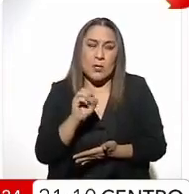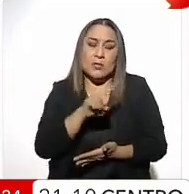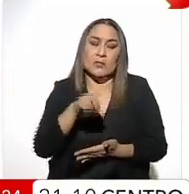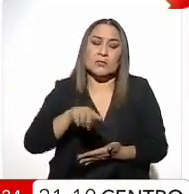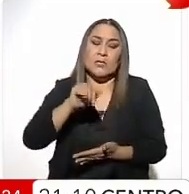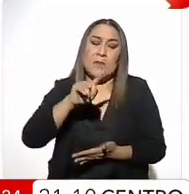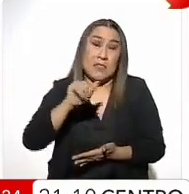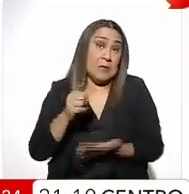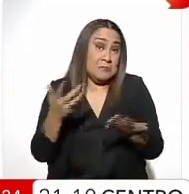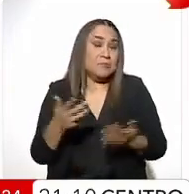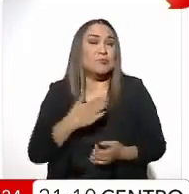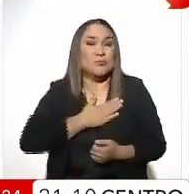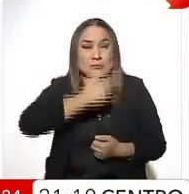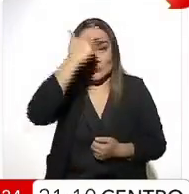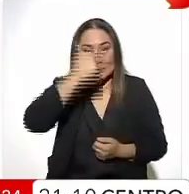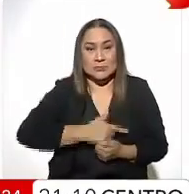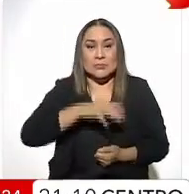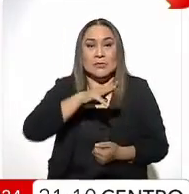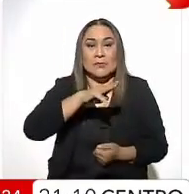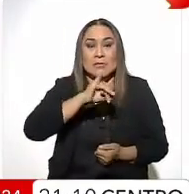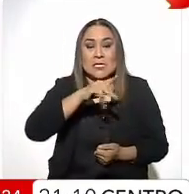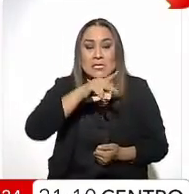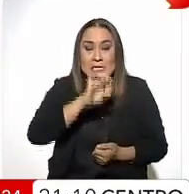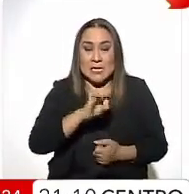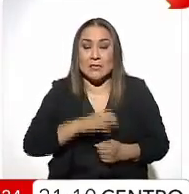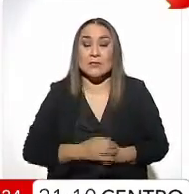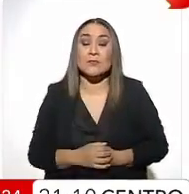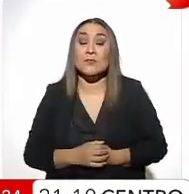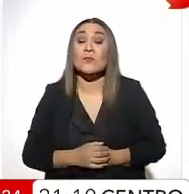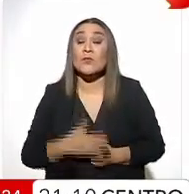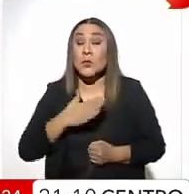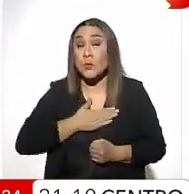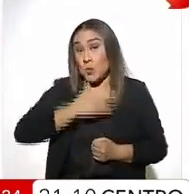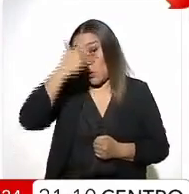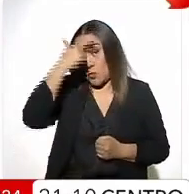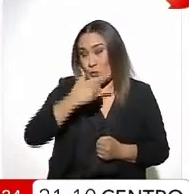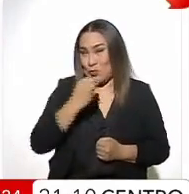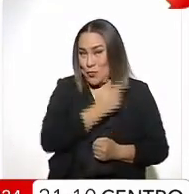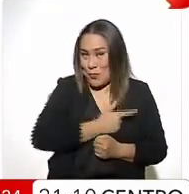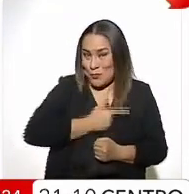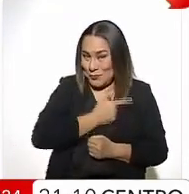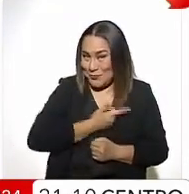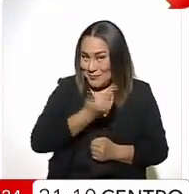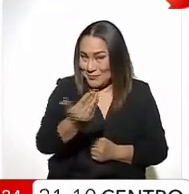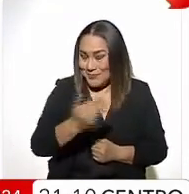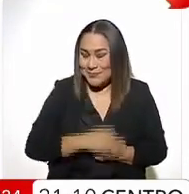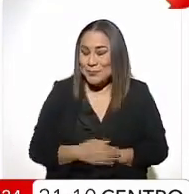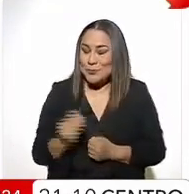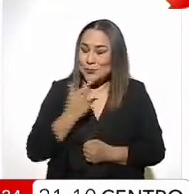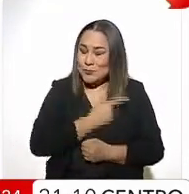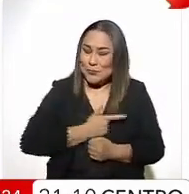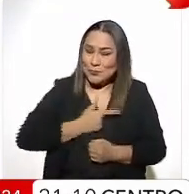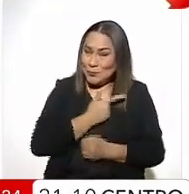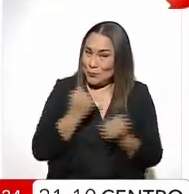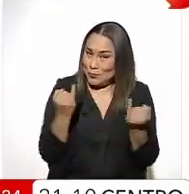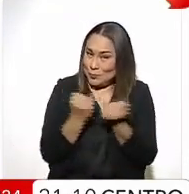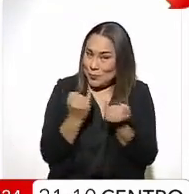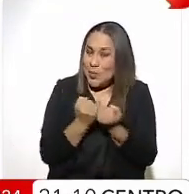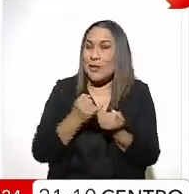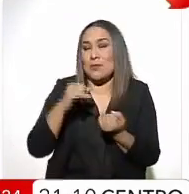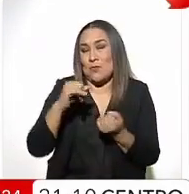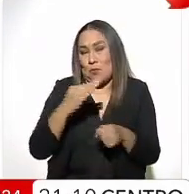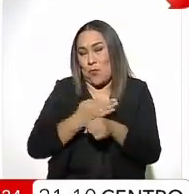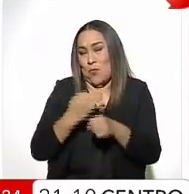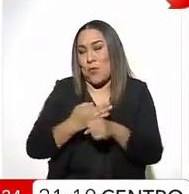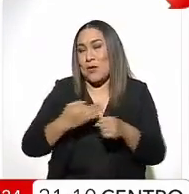noches, Mike Vigil. Buenas noches, un placer. Un placer igual tener esta